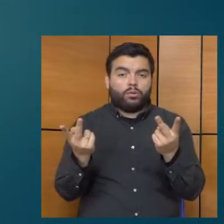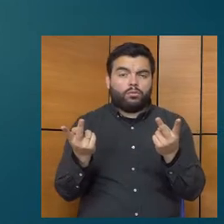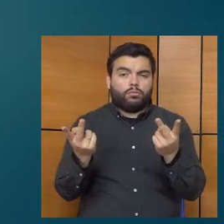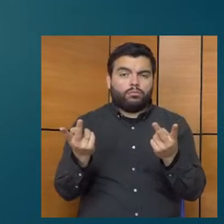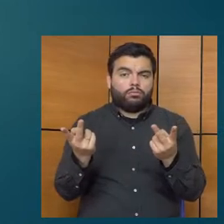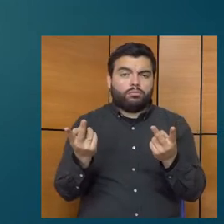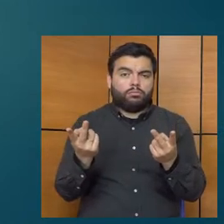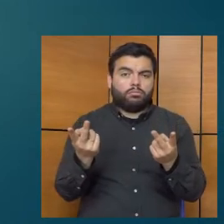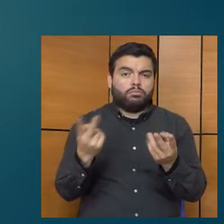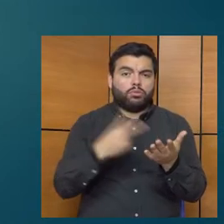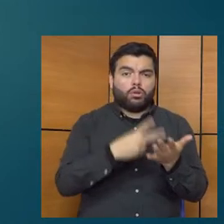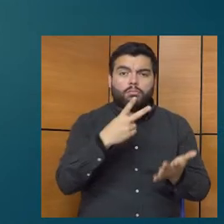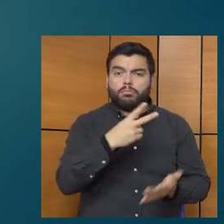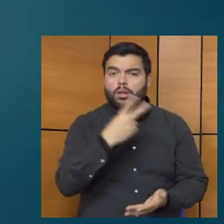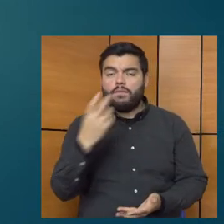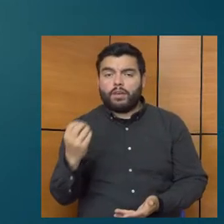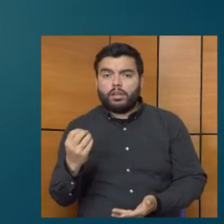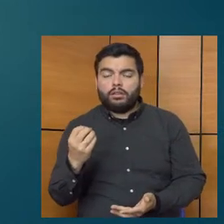en el año 20.